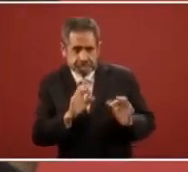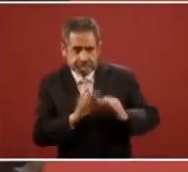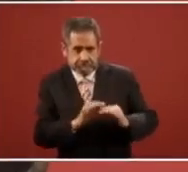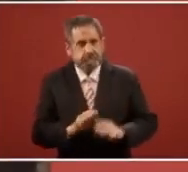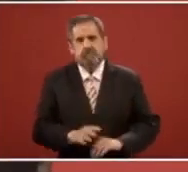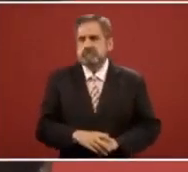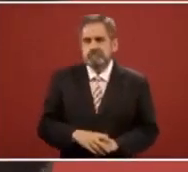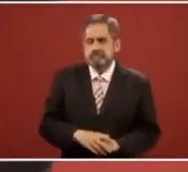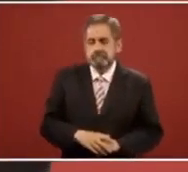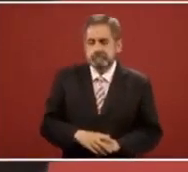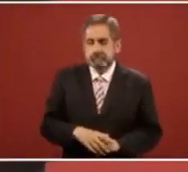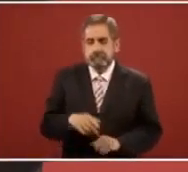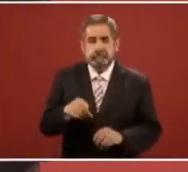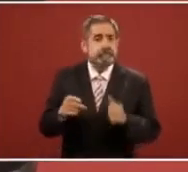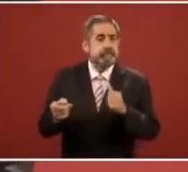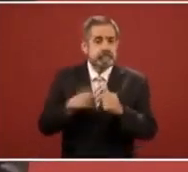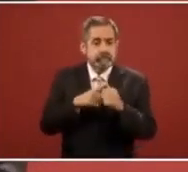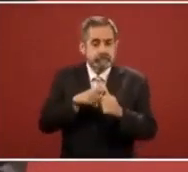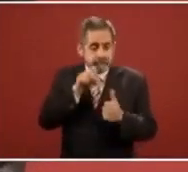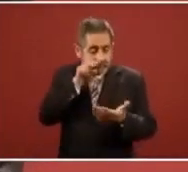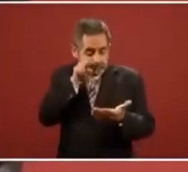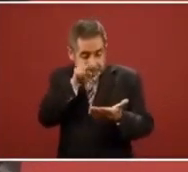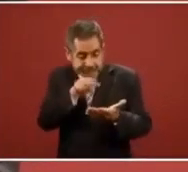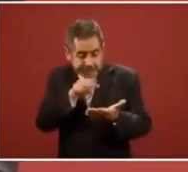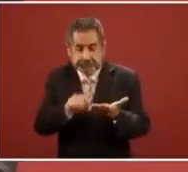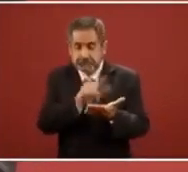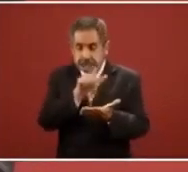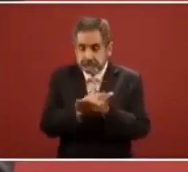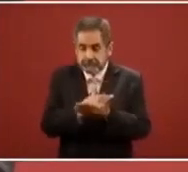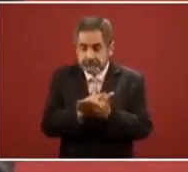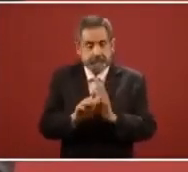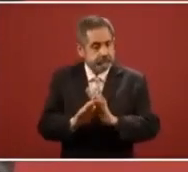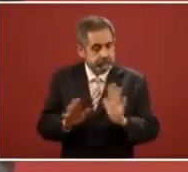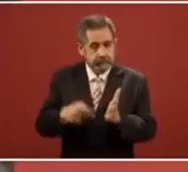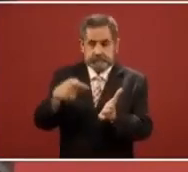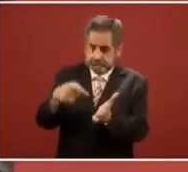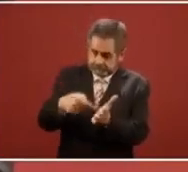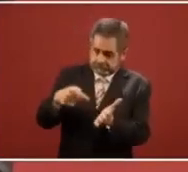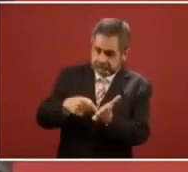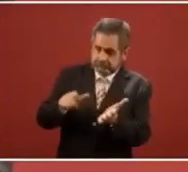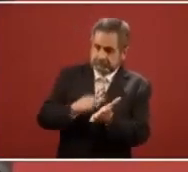Si nosotros legalmente, porque no vamos a hacer nada